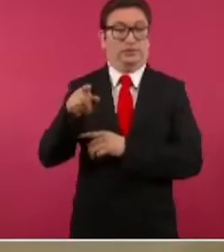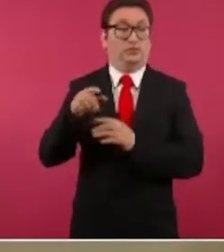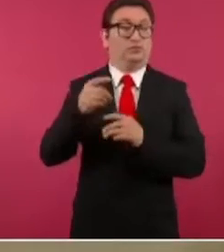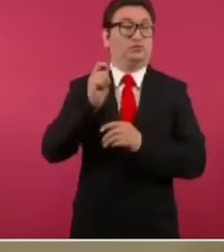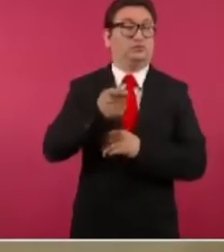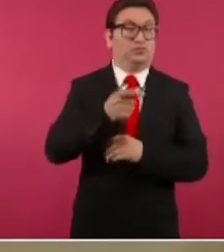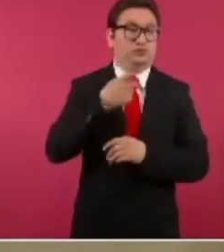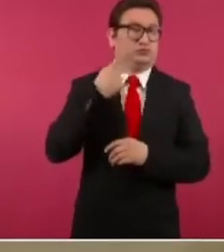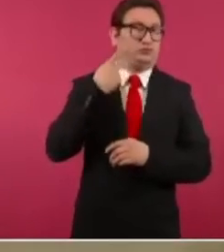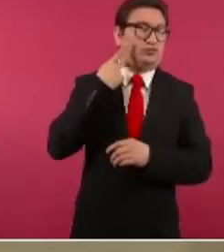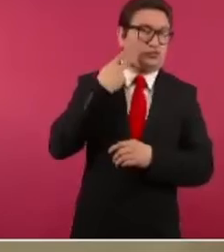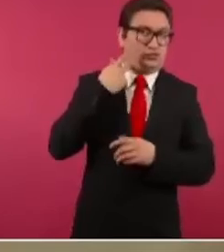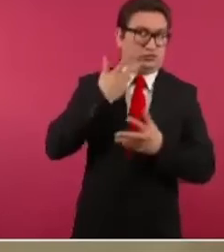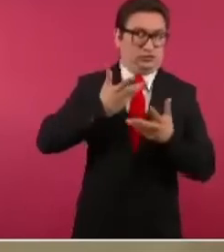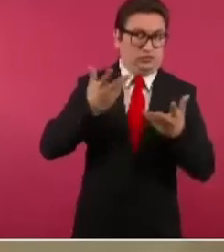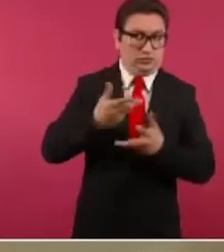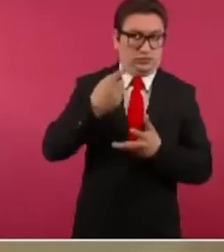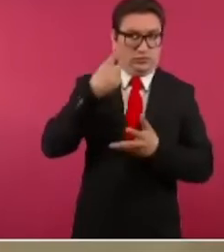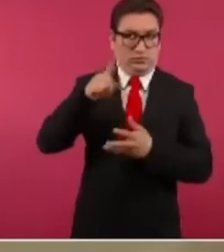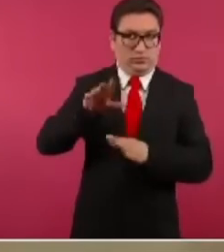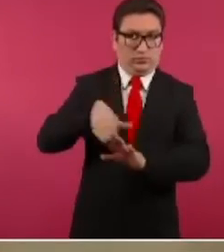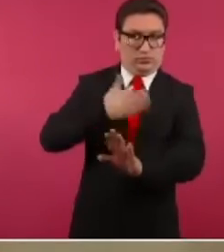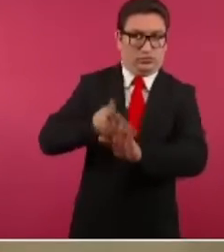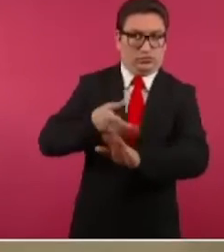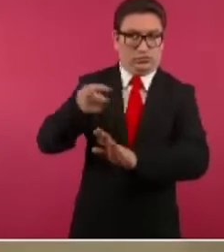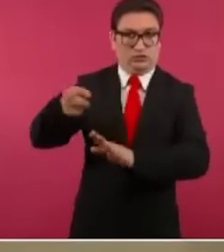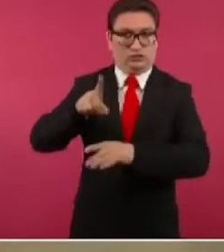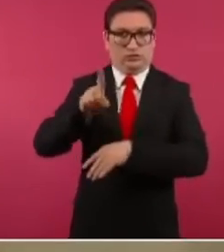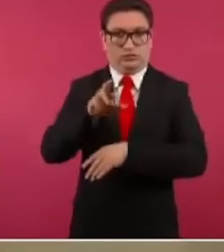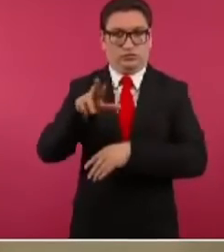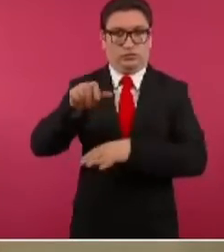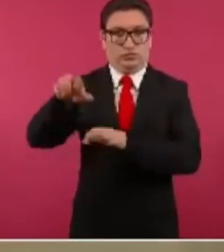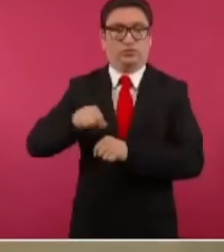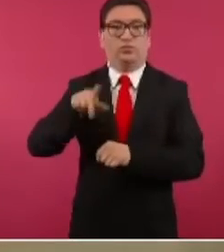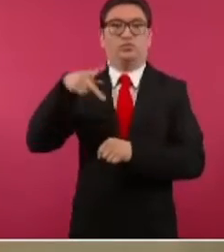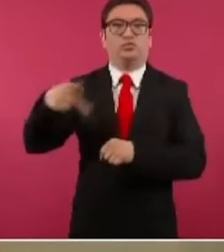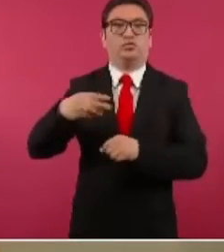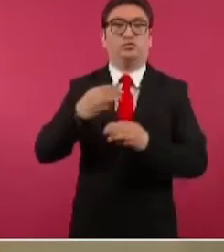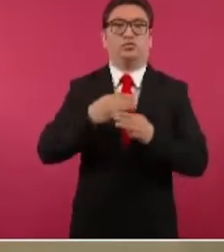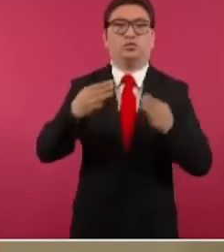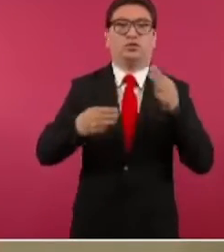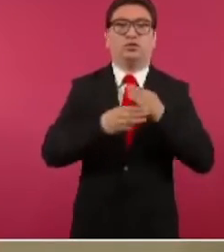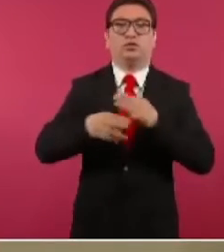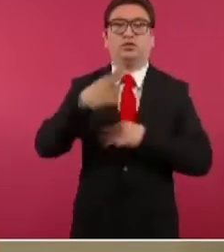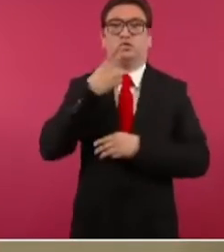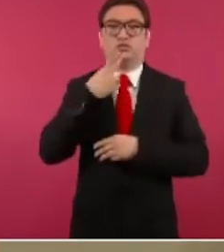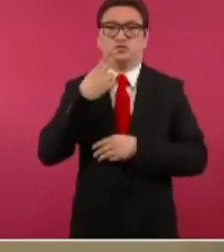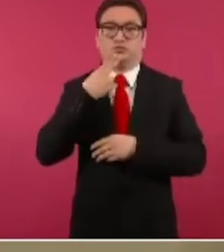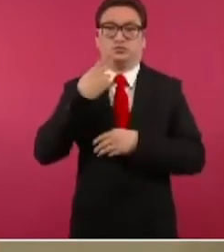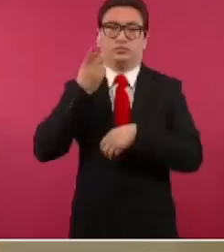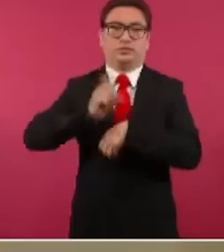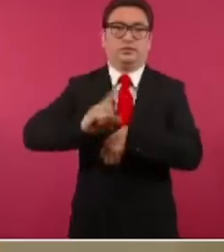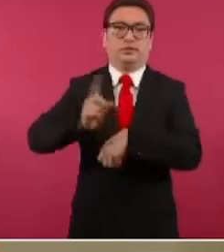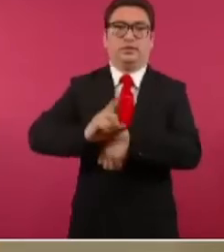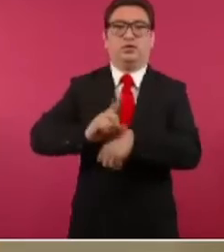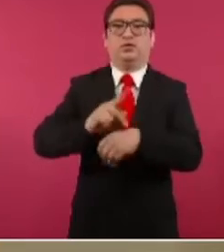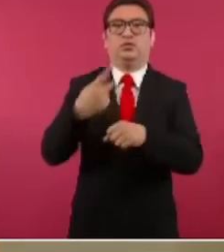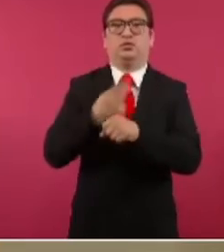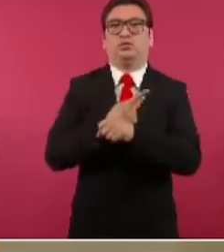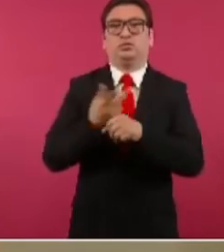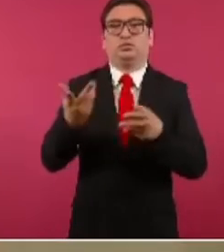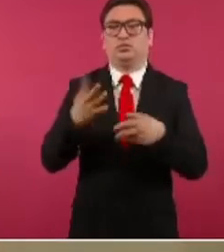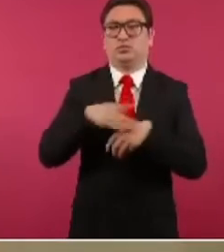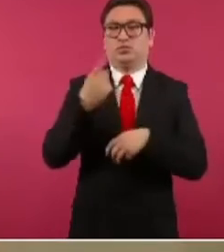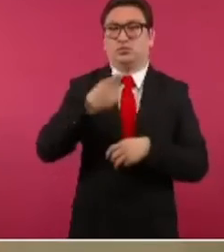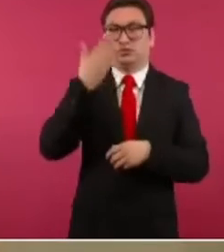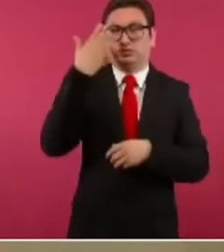su gobierno actuar de esta forma contra los médicos por cargar material que utilizan diario en sus pacientes. ¿O qué va a pasar, puesto que